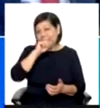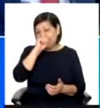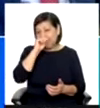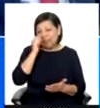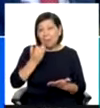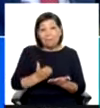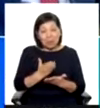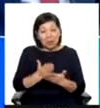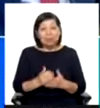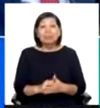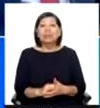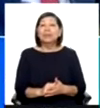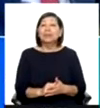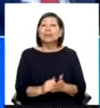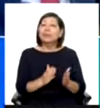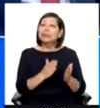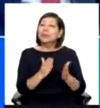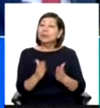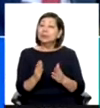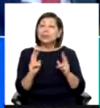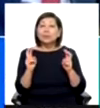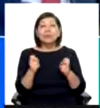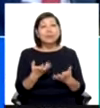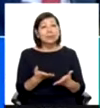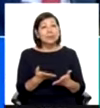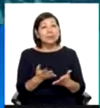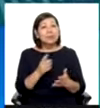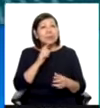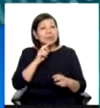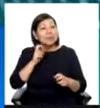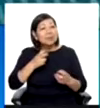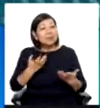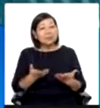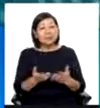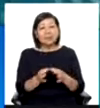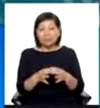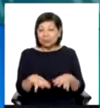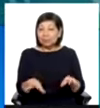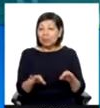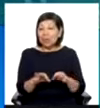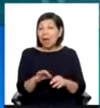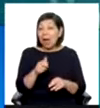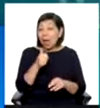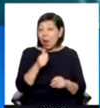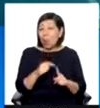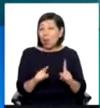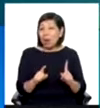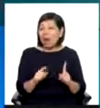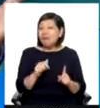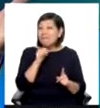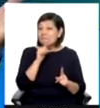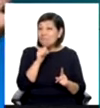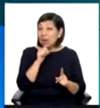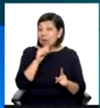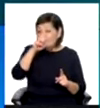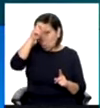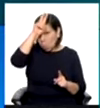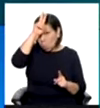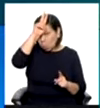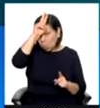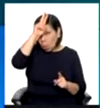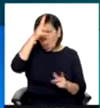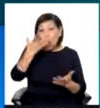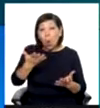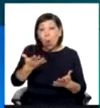menos problemas van a tener. Has hablado de un tema importante porque este recurso, que es vital, además el agua, está escaseando en el Cusco y en